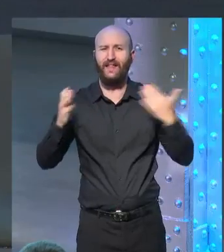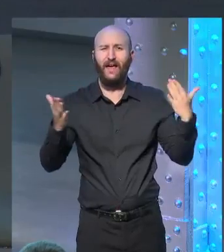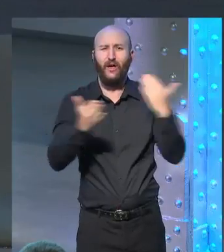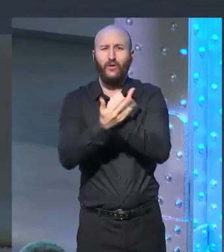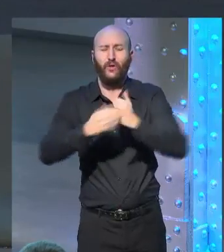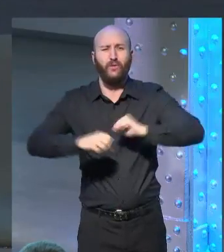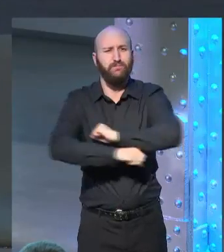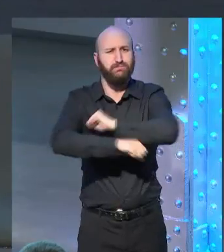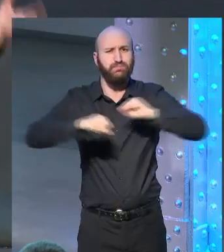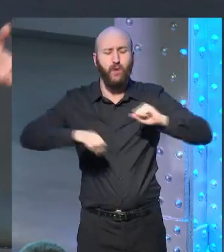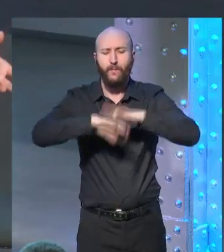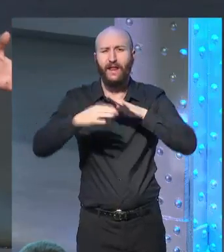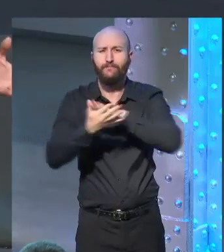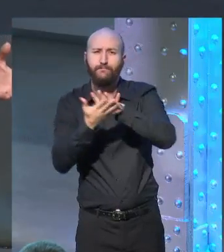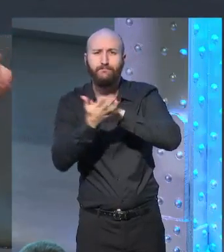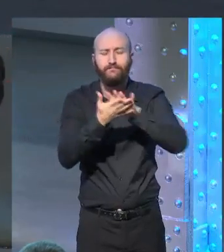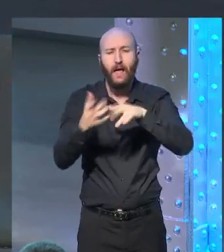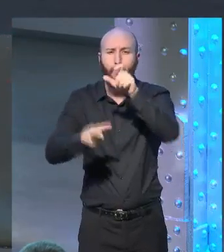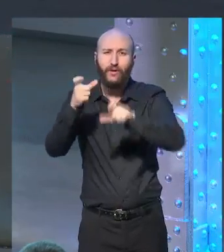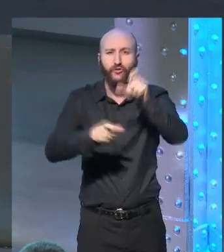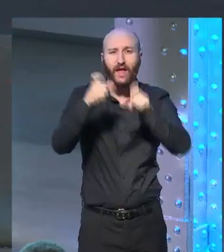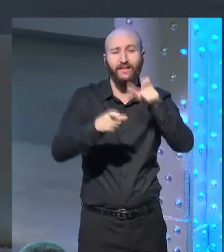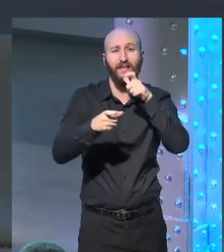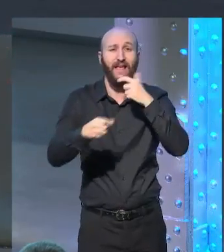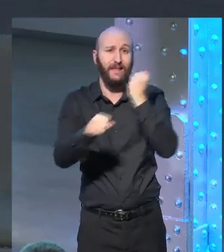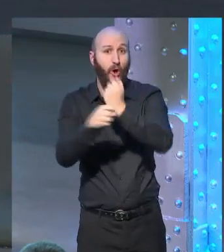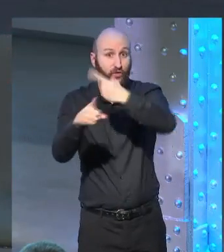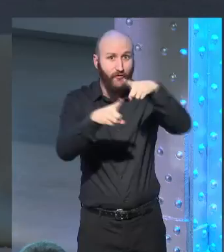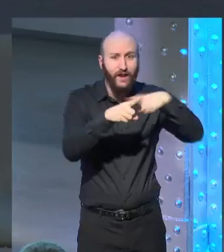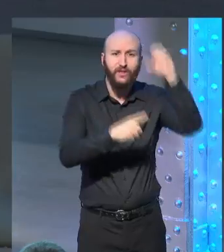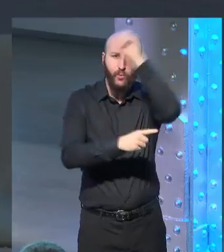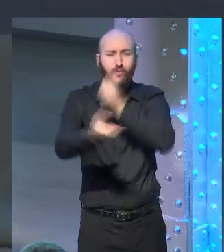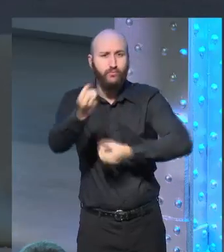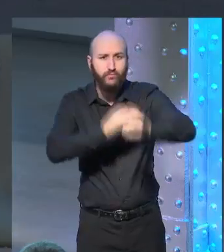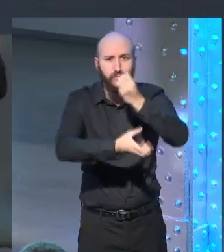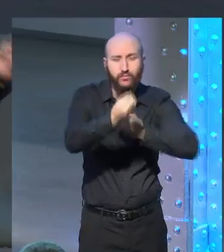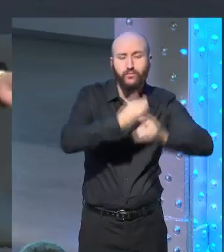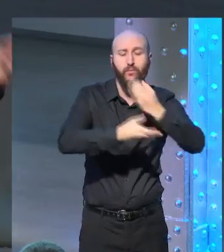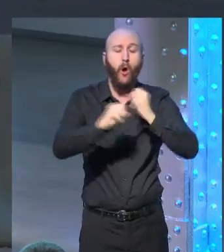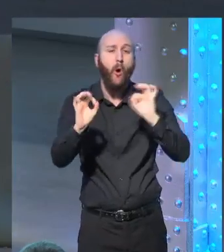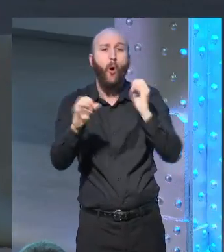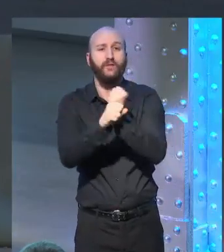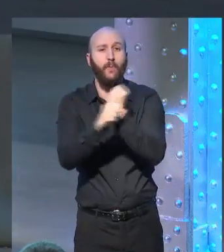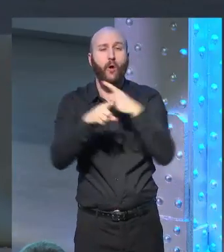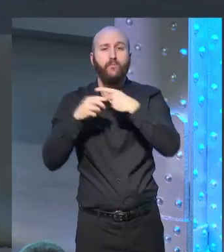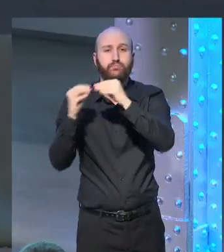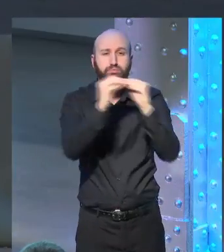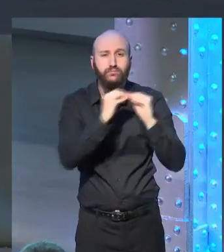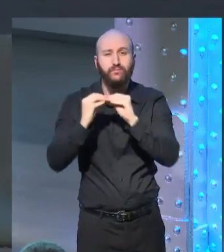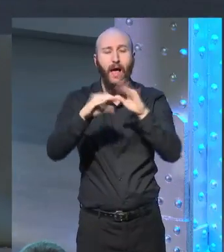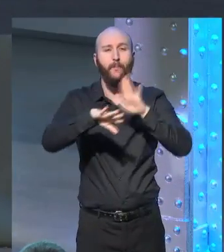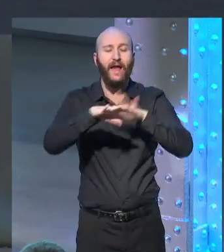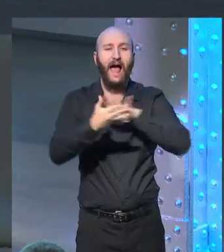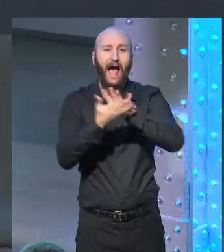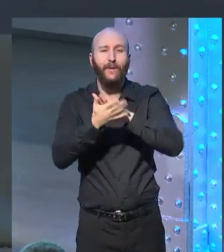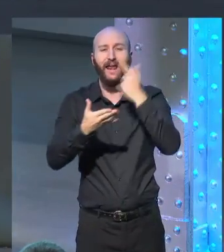hablemos entre nosotros, personas que nos dedicamos a distintas cosas, personas que nos dedicamos a las mismas cosas, para que hablemos miembros de unas generaciones